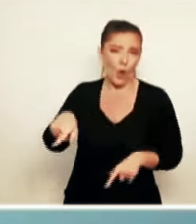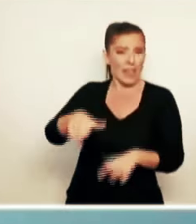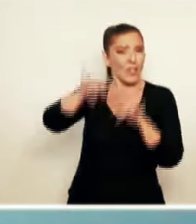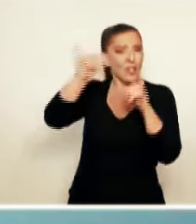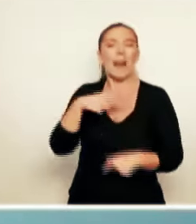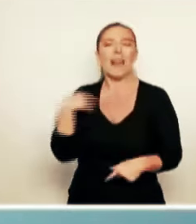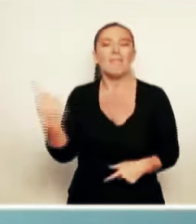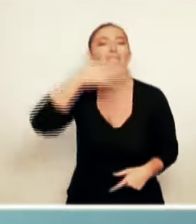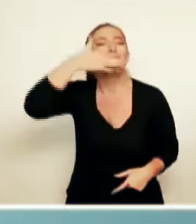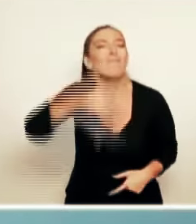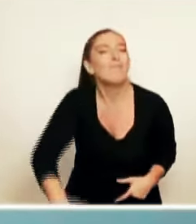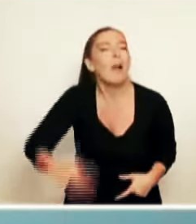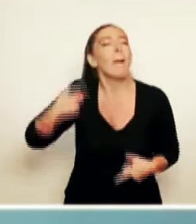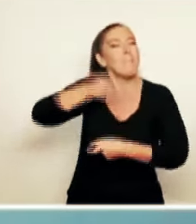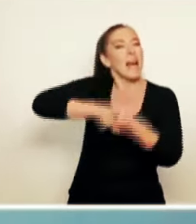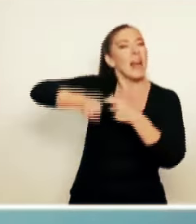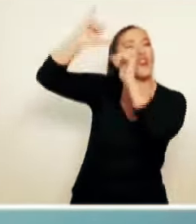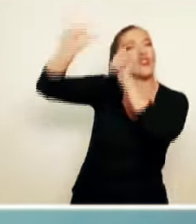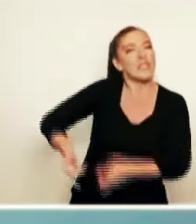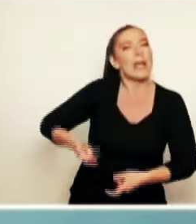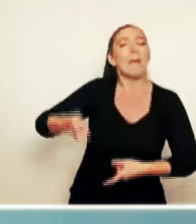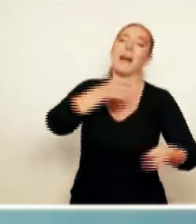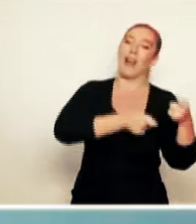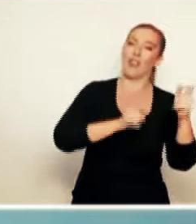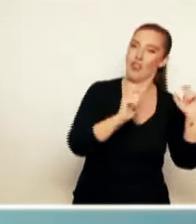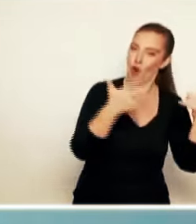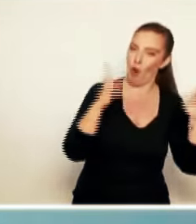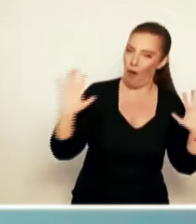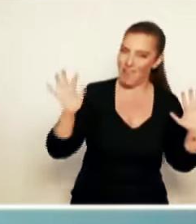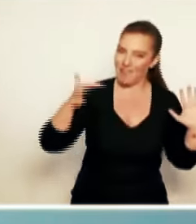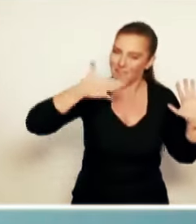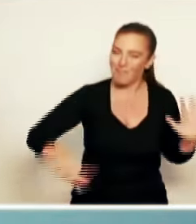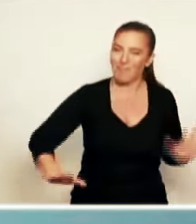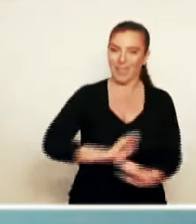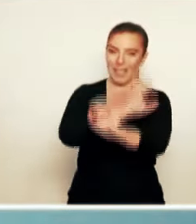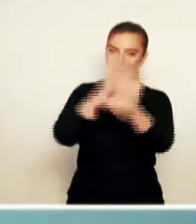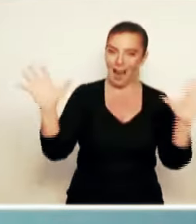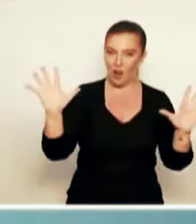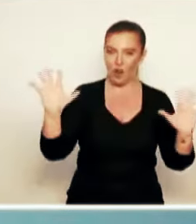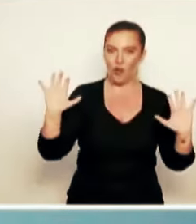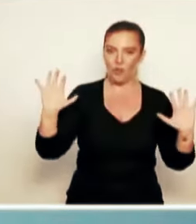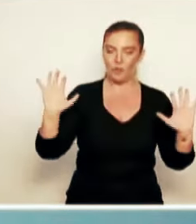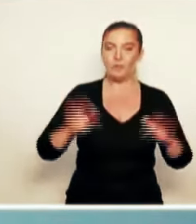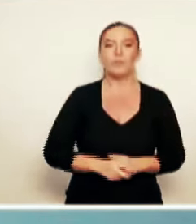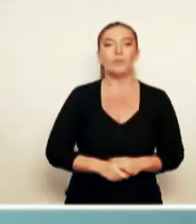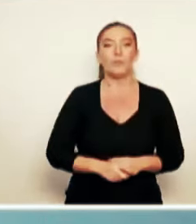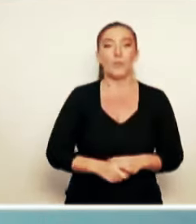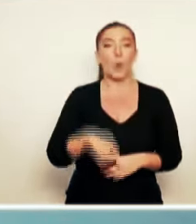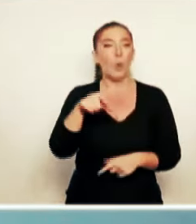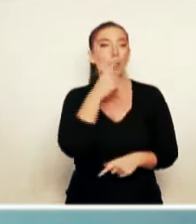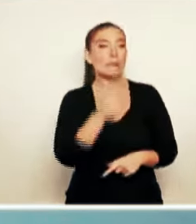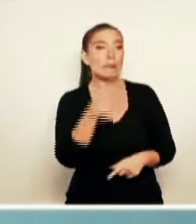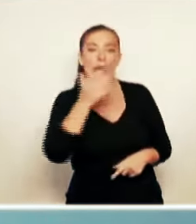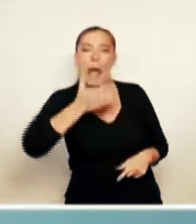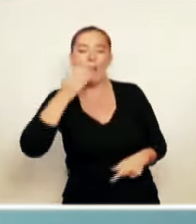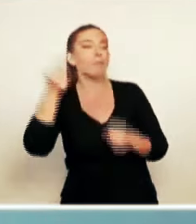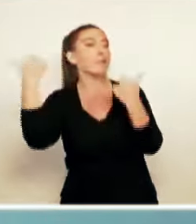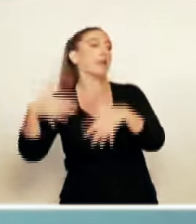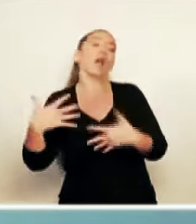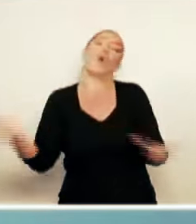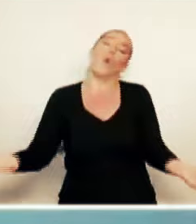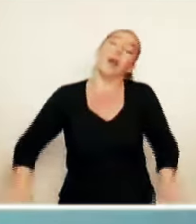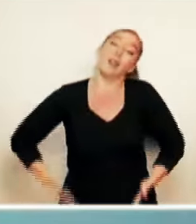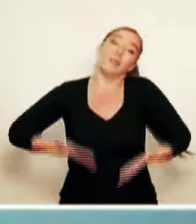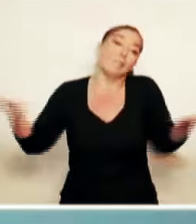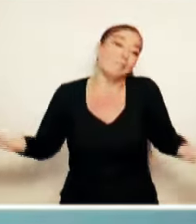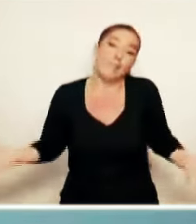que entendamos dónde hay mercado y dónde no hay mercado. Cuando vos te quejás porque el iPhone es caro, y bueno,